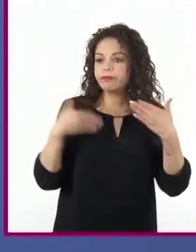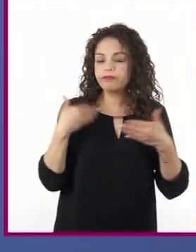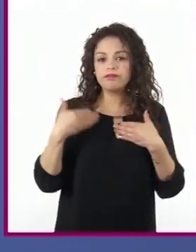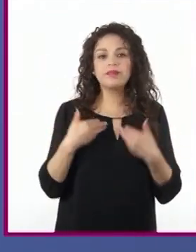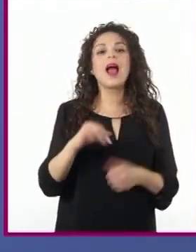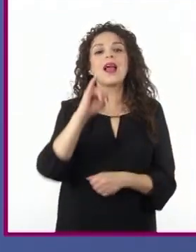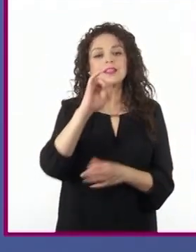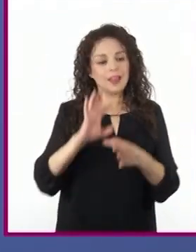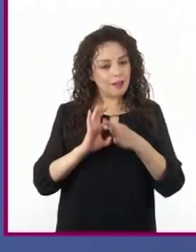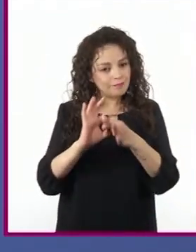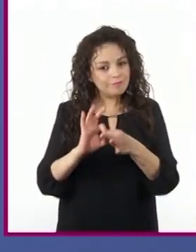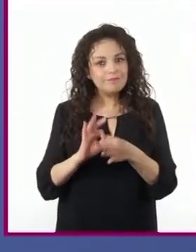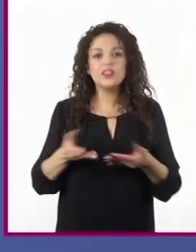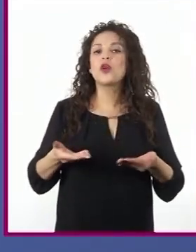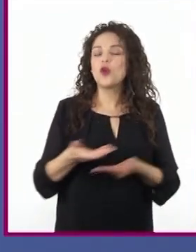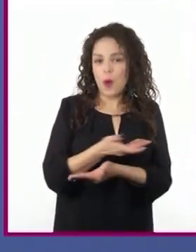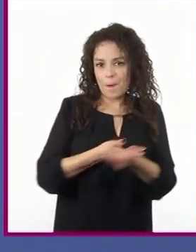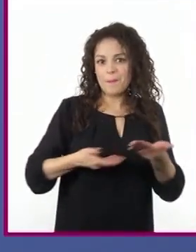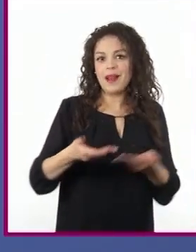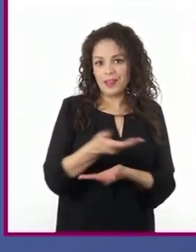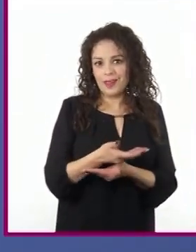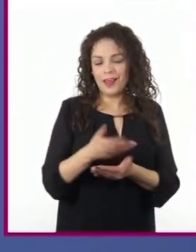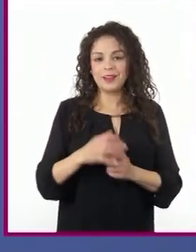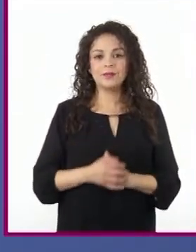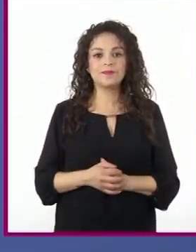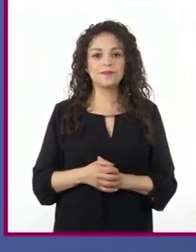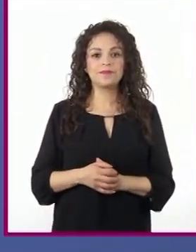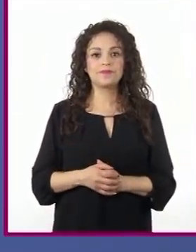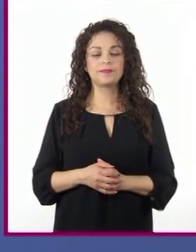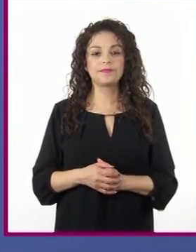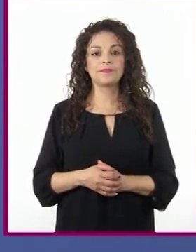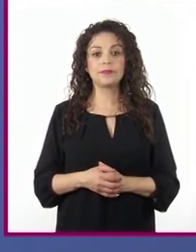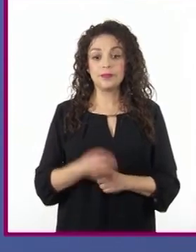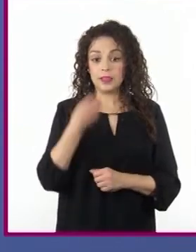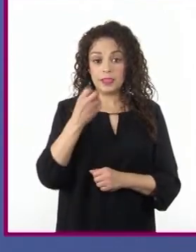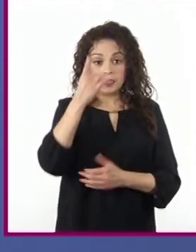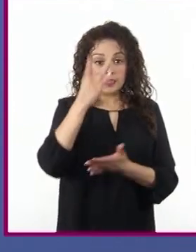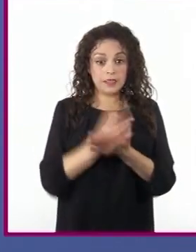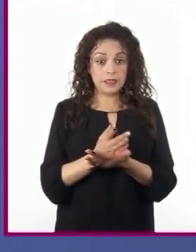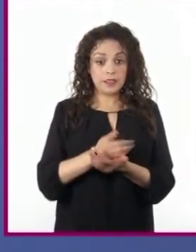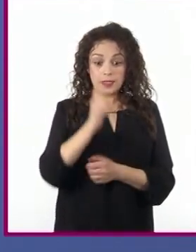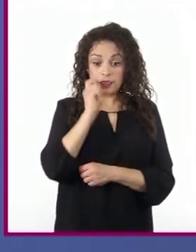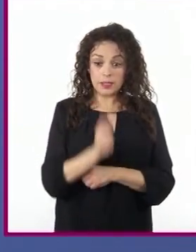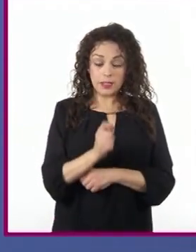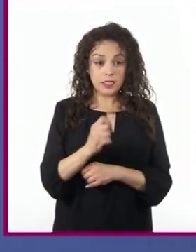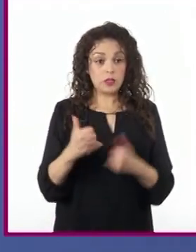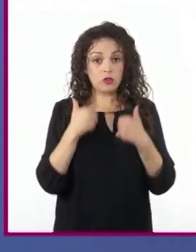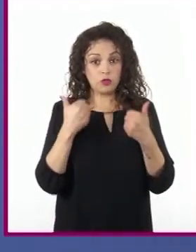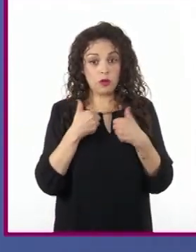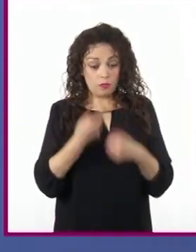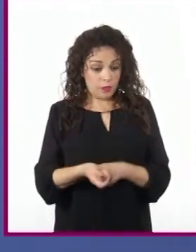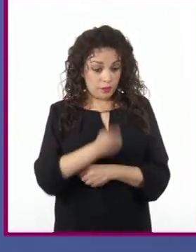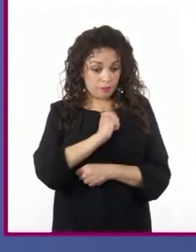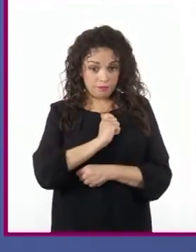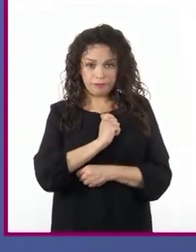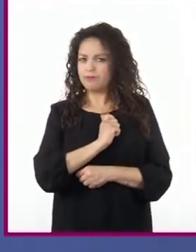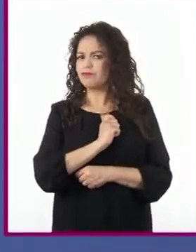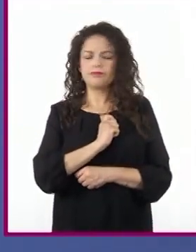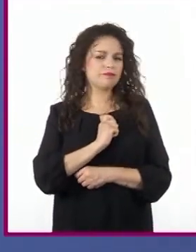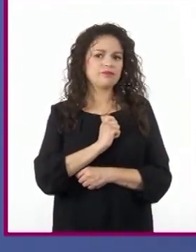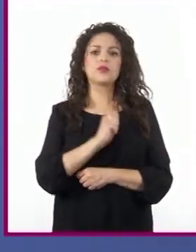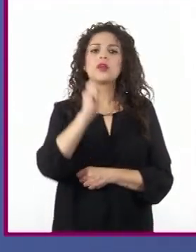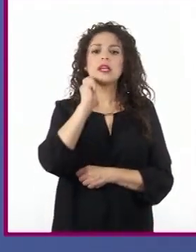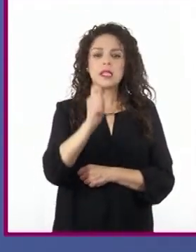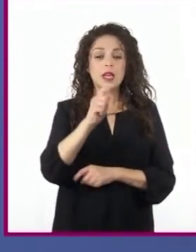Sentir la aceptación contribuye no solamente a la formación de su identidad como adolescentes, sino que influye de